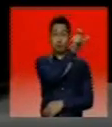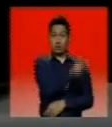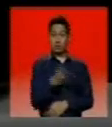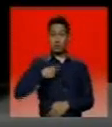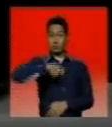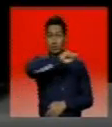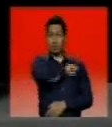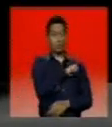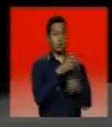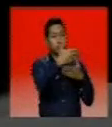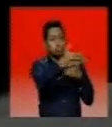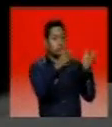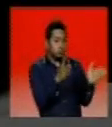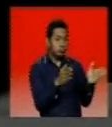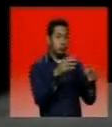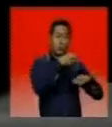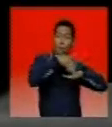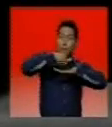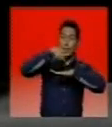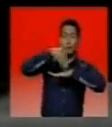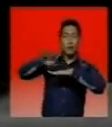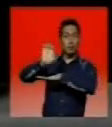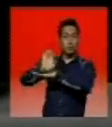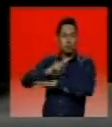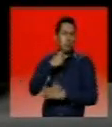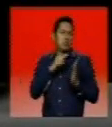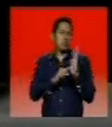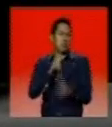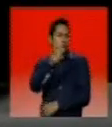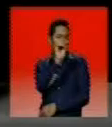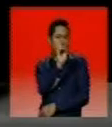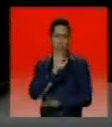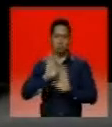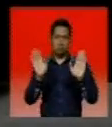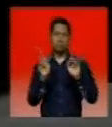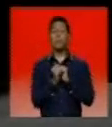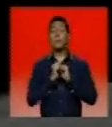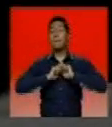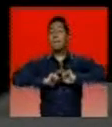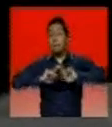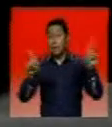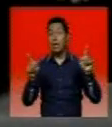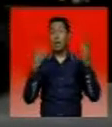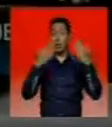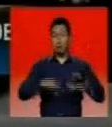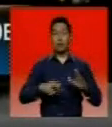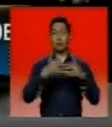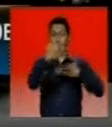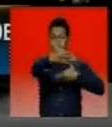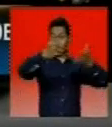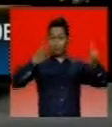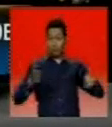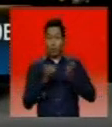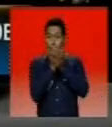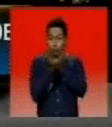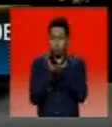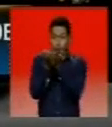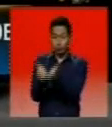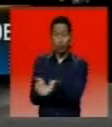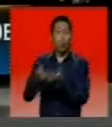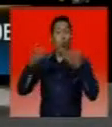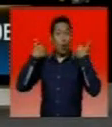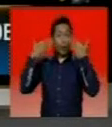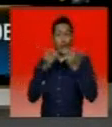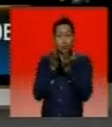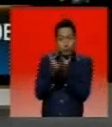determinada cantidad de paquetes, por ejemplo, 20 paquetes. Sin embargo, cuando llegaba el contenedor al puerto de Guayaquil, la